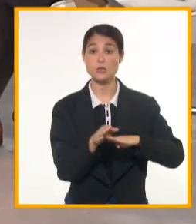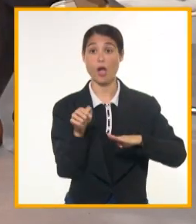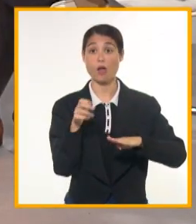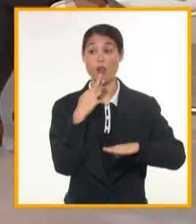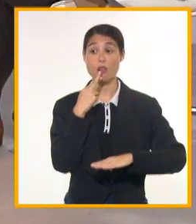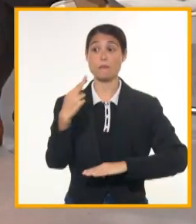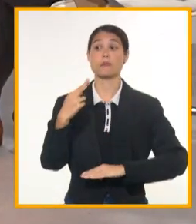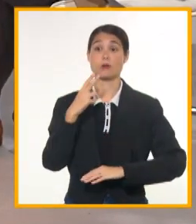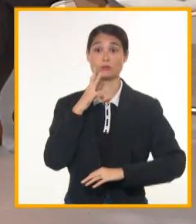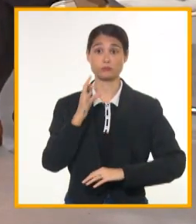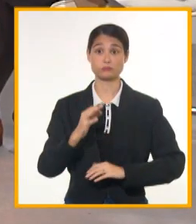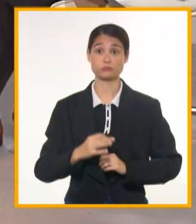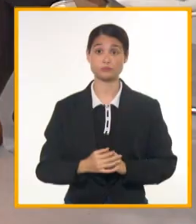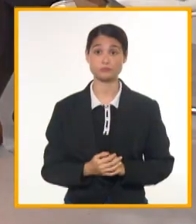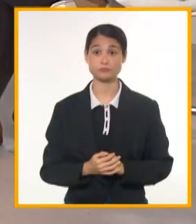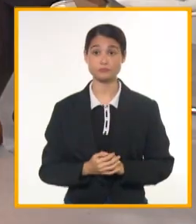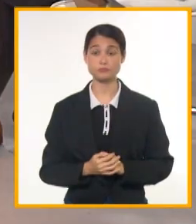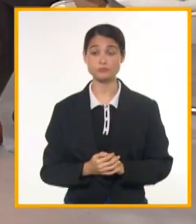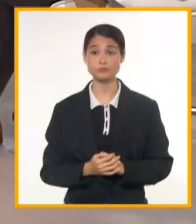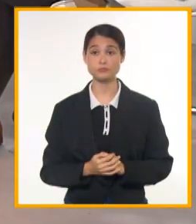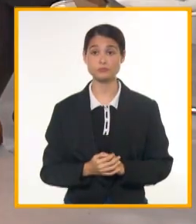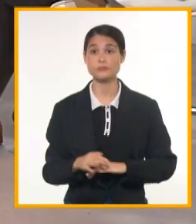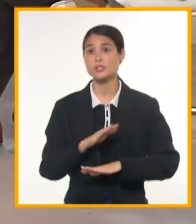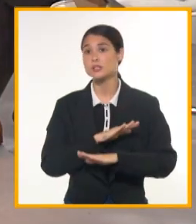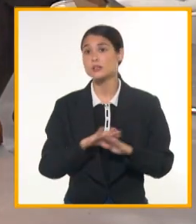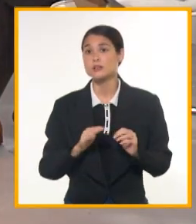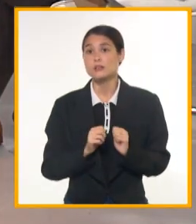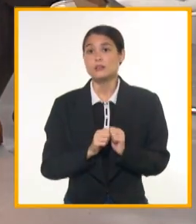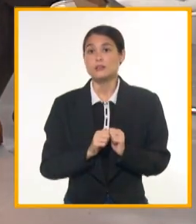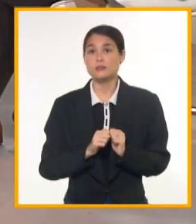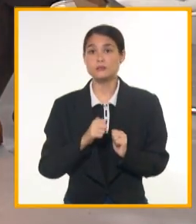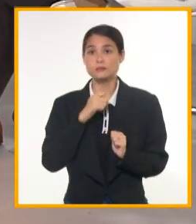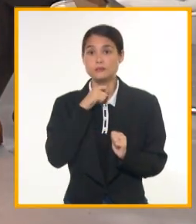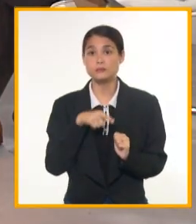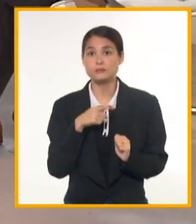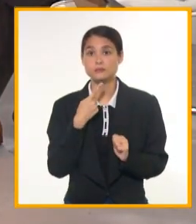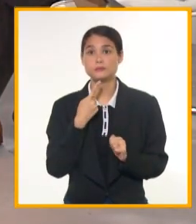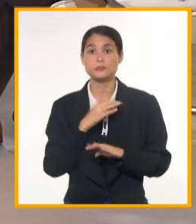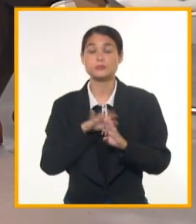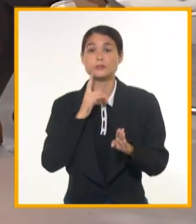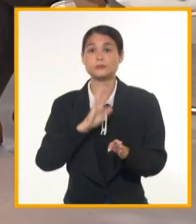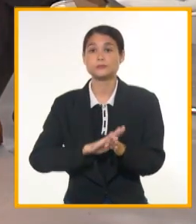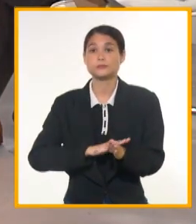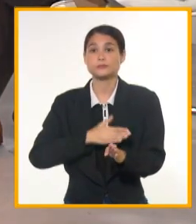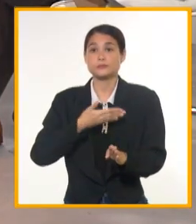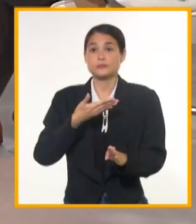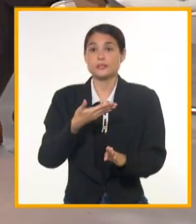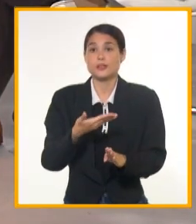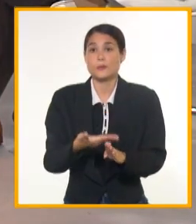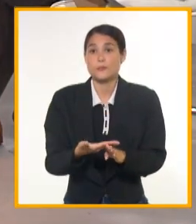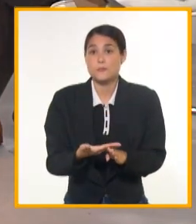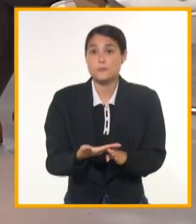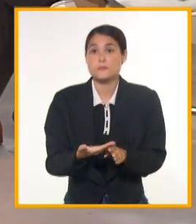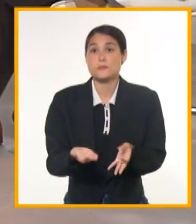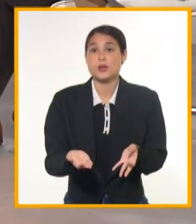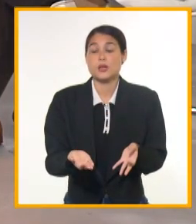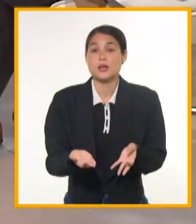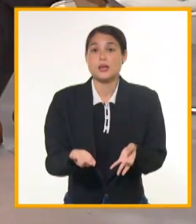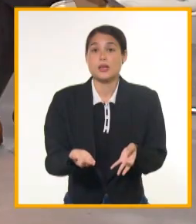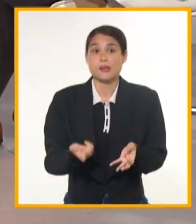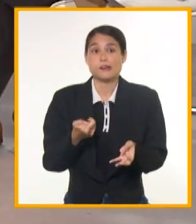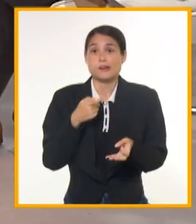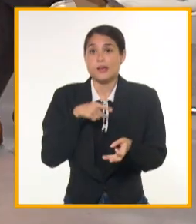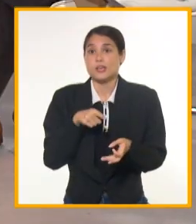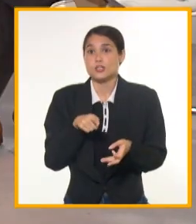decir, cuando se miente tan descaradamente, hay un límite, ¿no? Y yo creo que